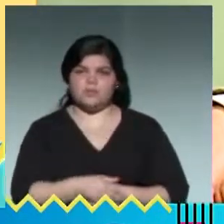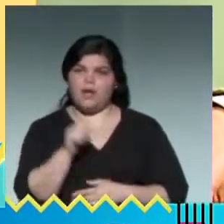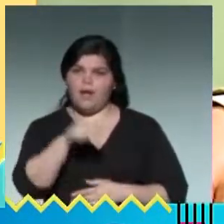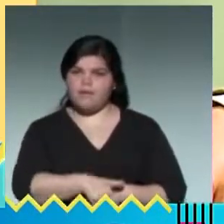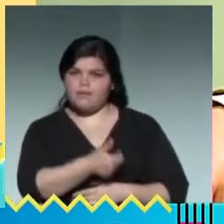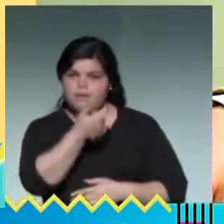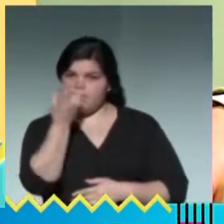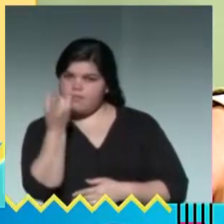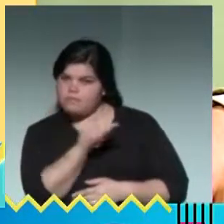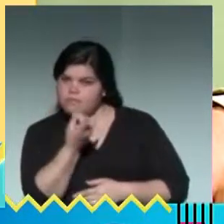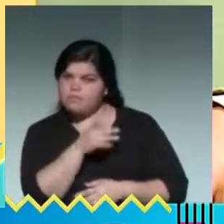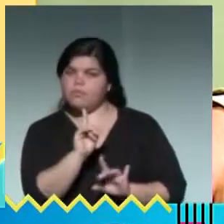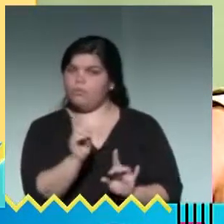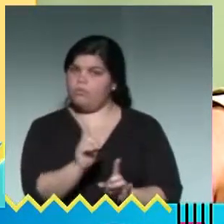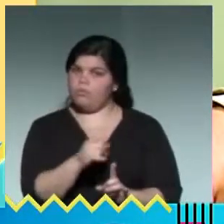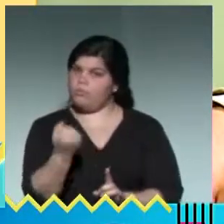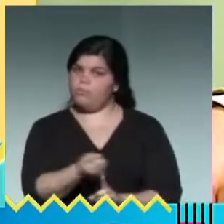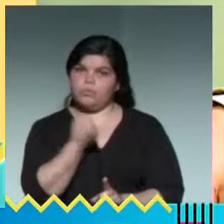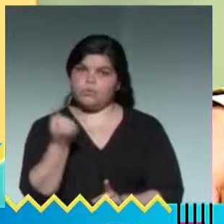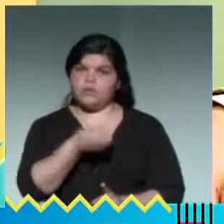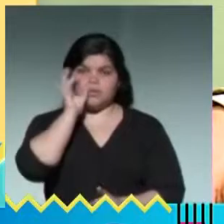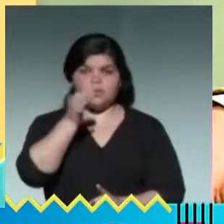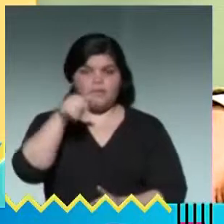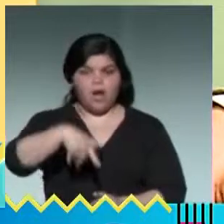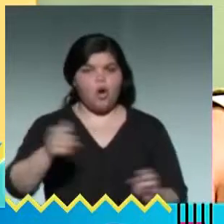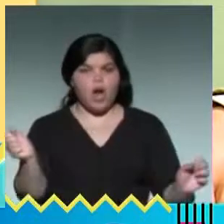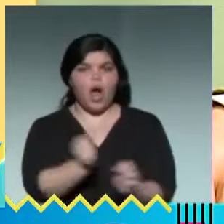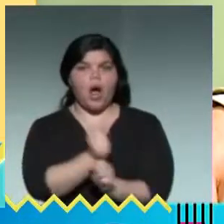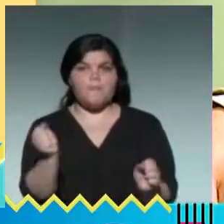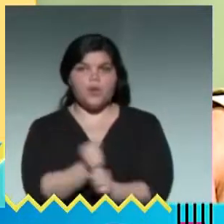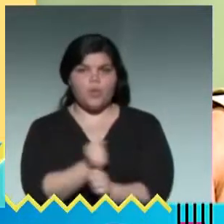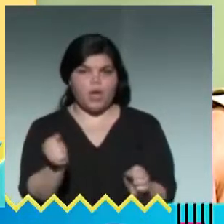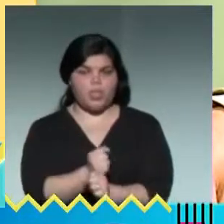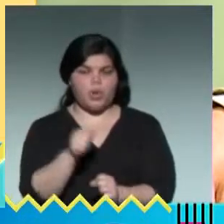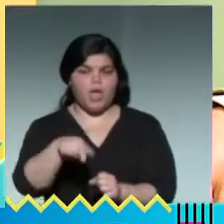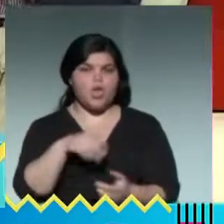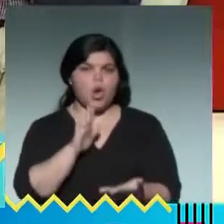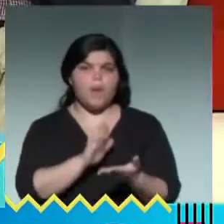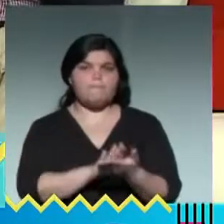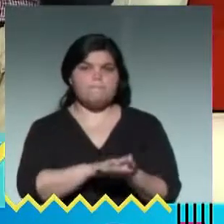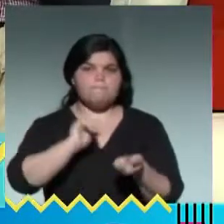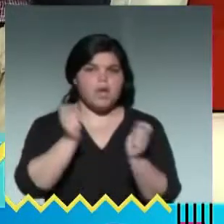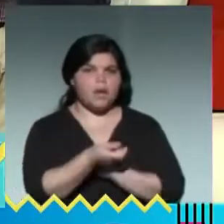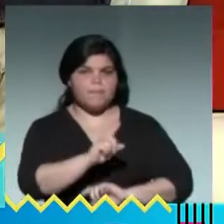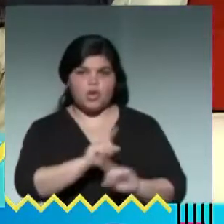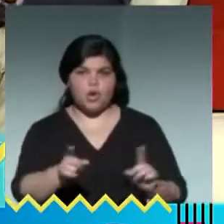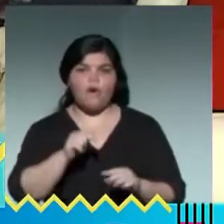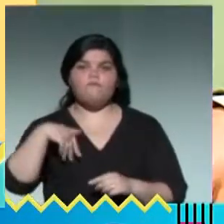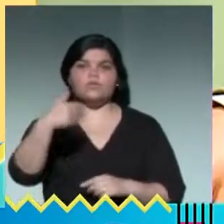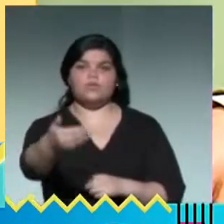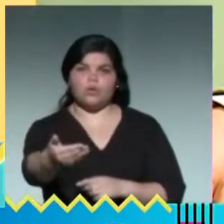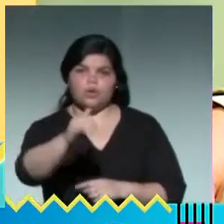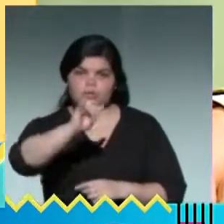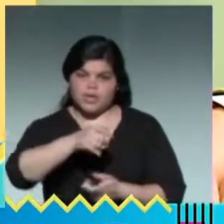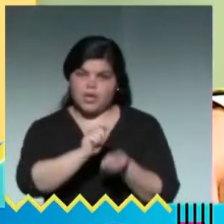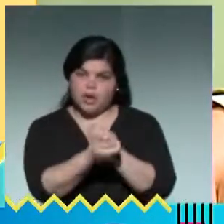trampa. Una cosa son los vehículos que están funcionando hoy, que están habilitados hoy y que no se les cambia los requisitos. Bien. Estos requisitos cambian a futuro. Nosotros